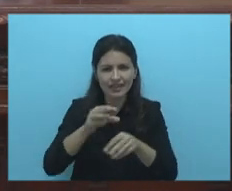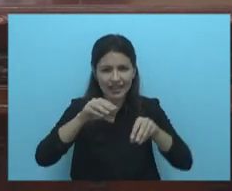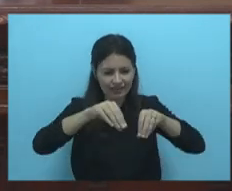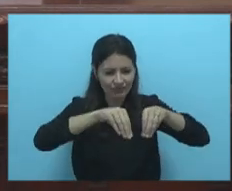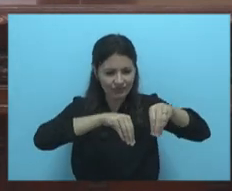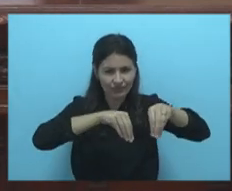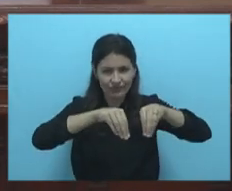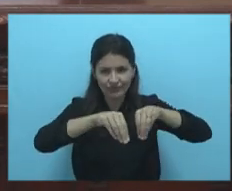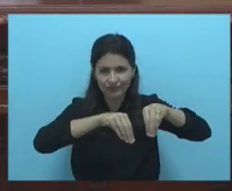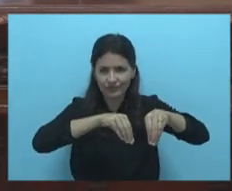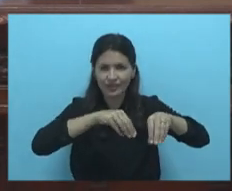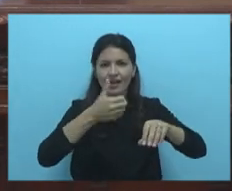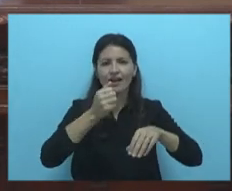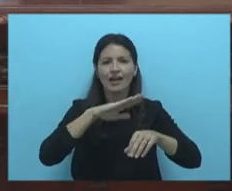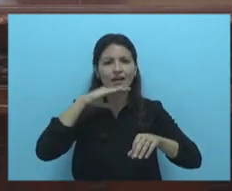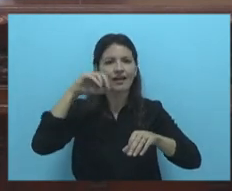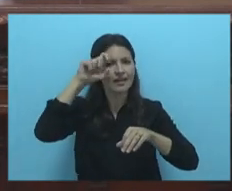nacional Volvé a las Escuelas.